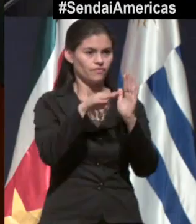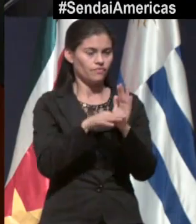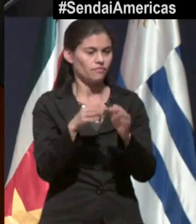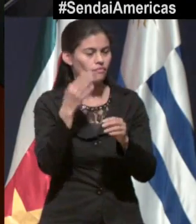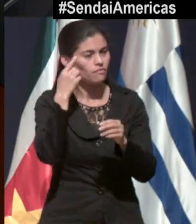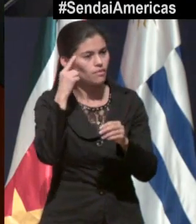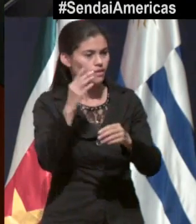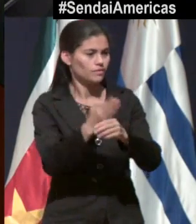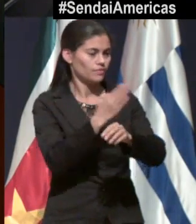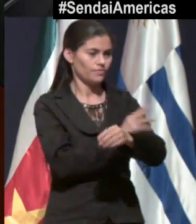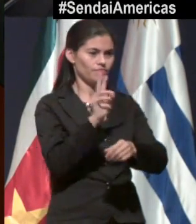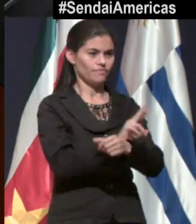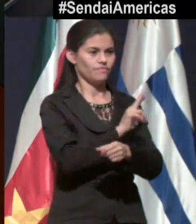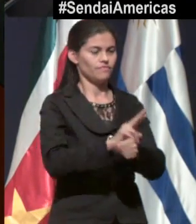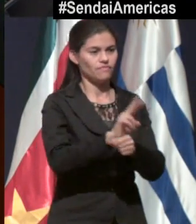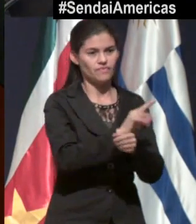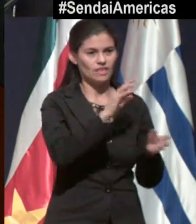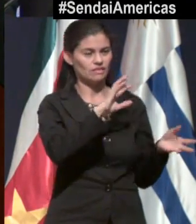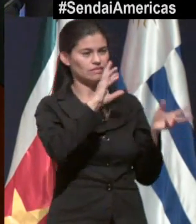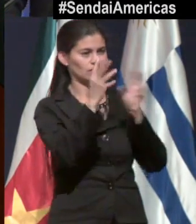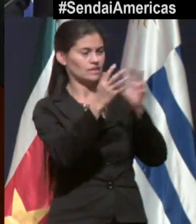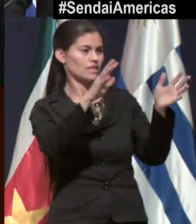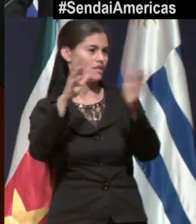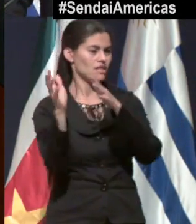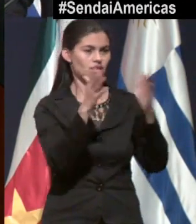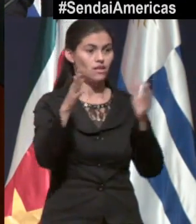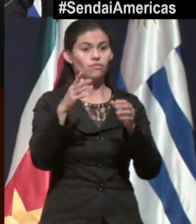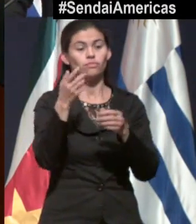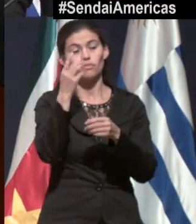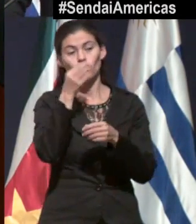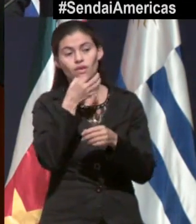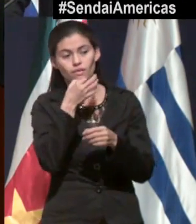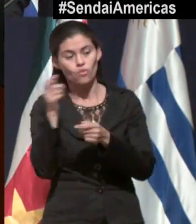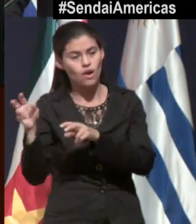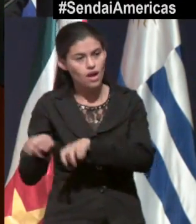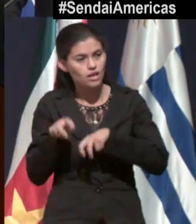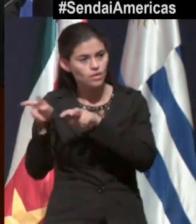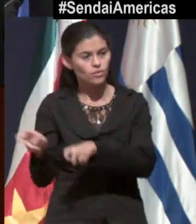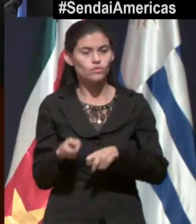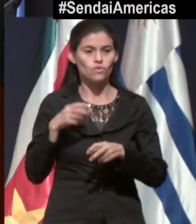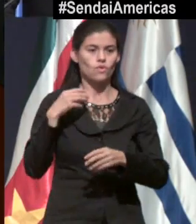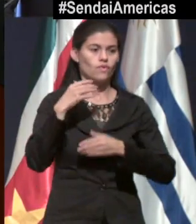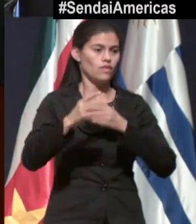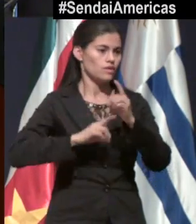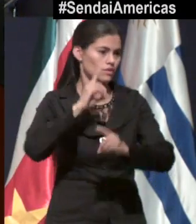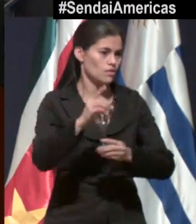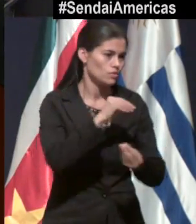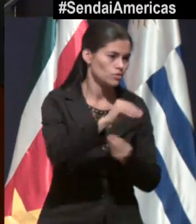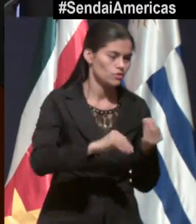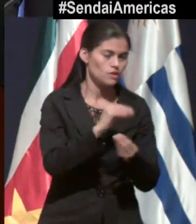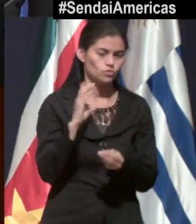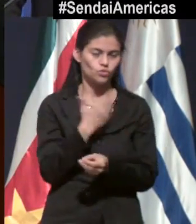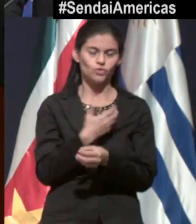la reducción del riesgo de desastres, incluyendo agricultura, desarrollo social y muchos otros. Nos